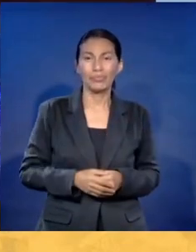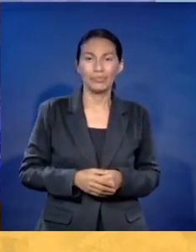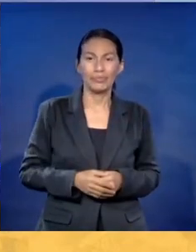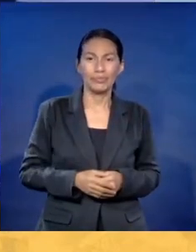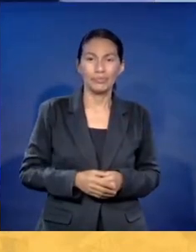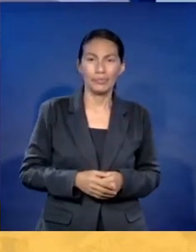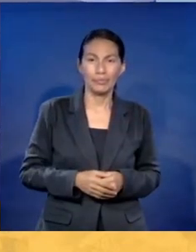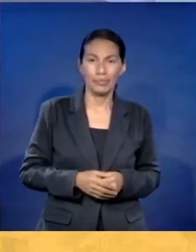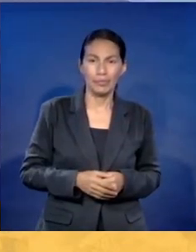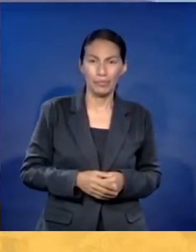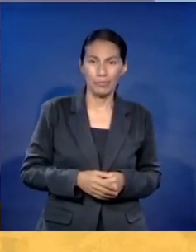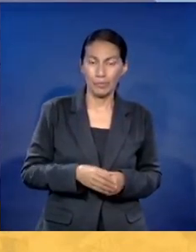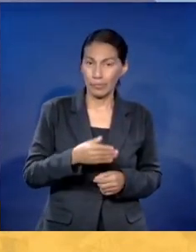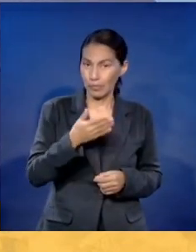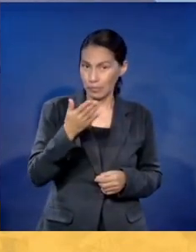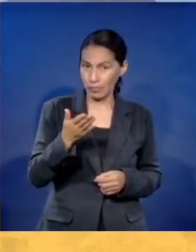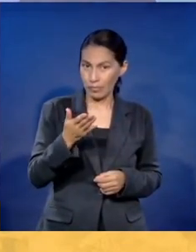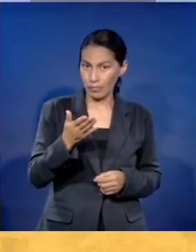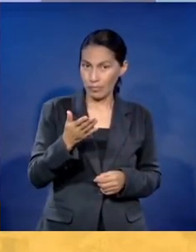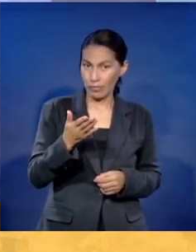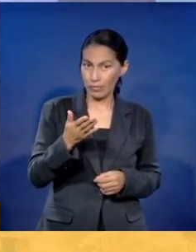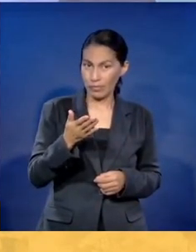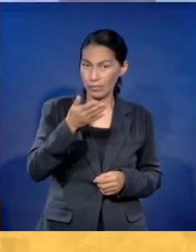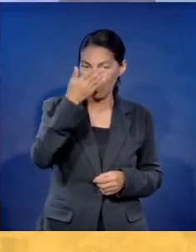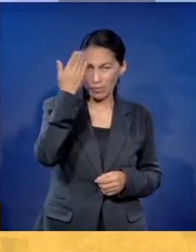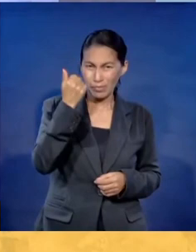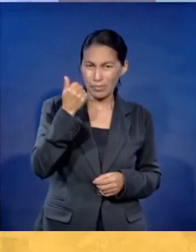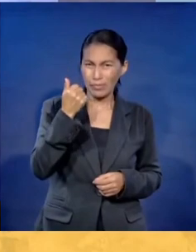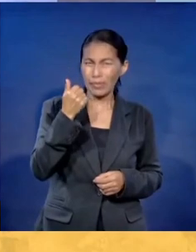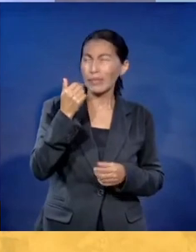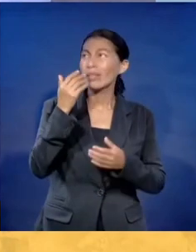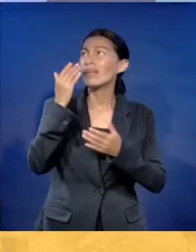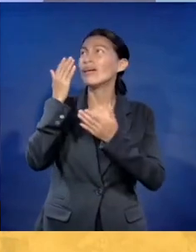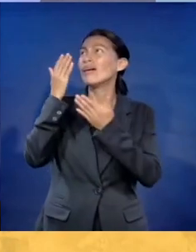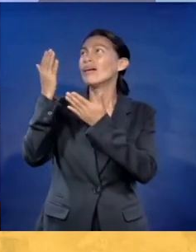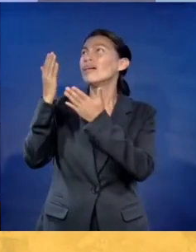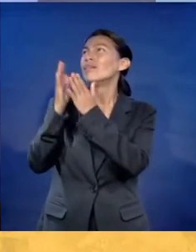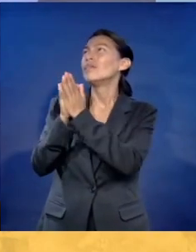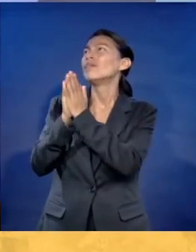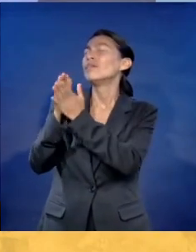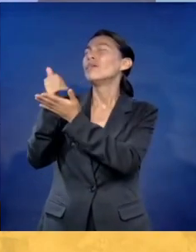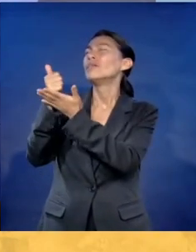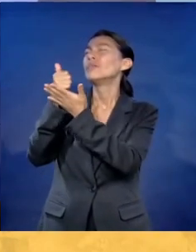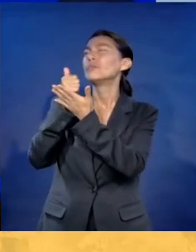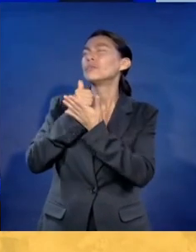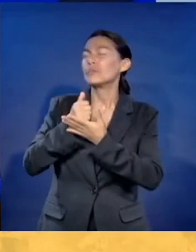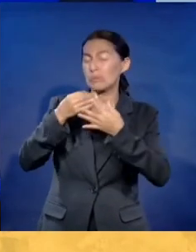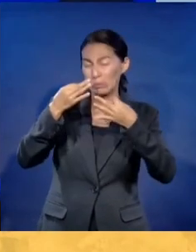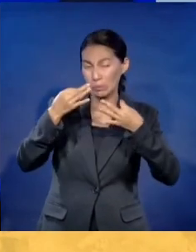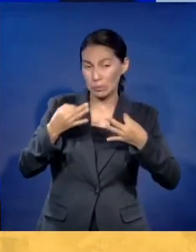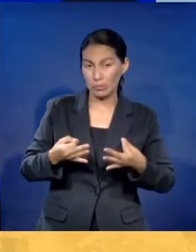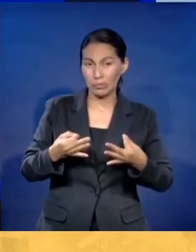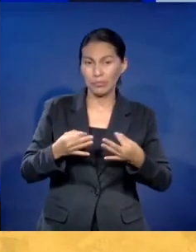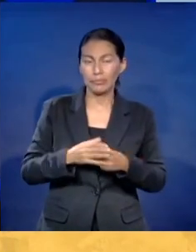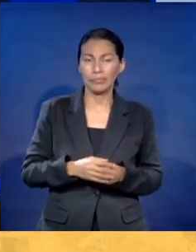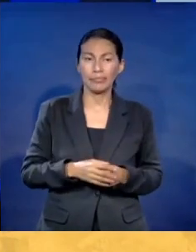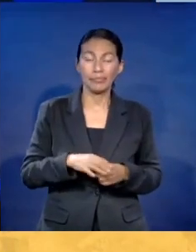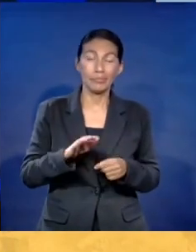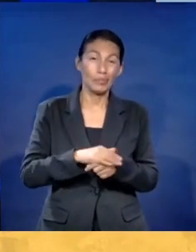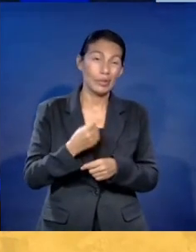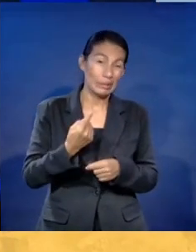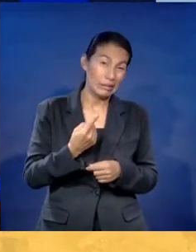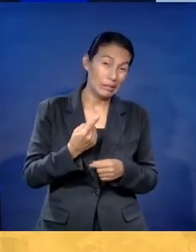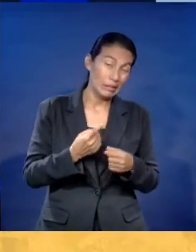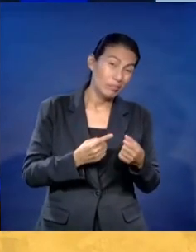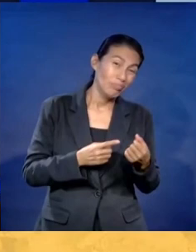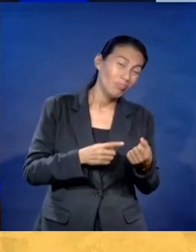malo en esto tiene que clamar a Dios y buscar ayuda y ser muy bueno de otra manera la tragedia lo va a alcanzar en sus